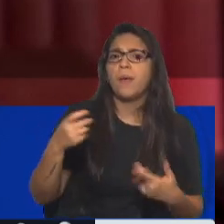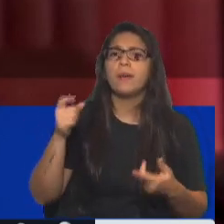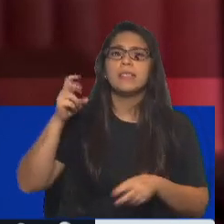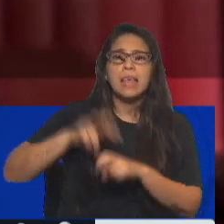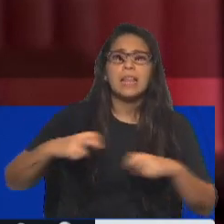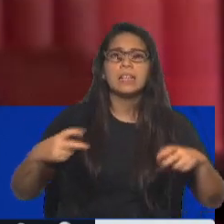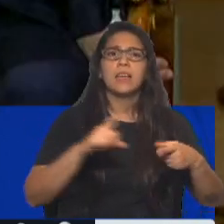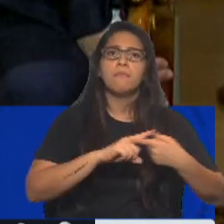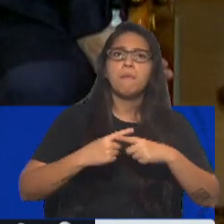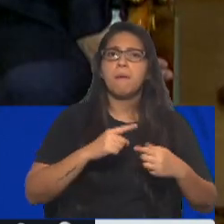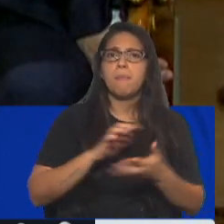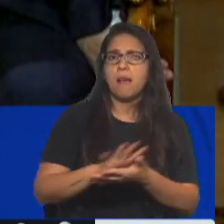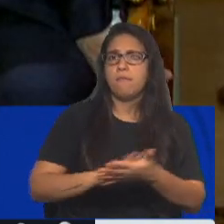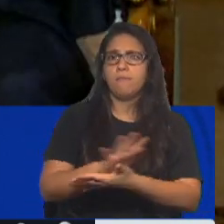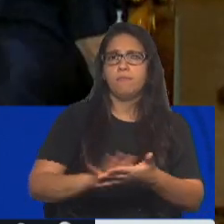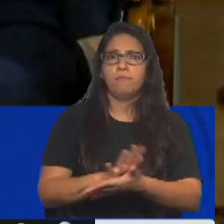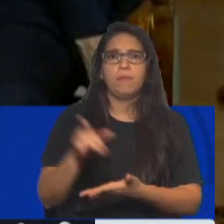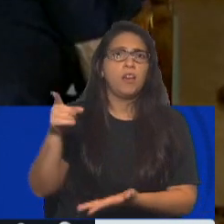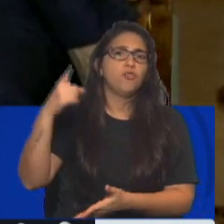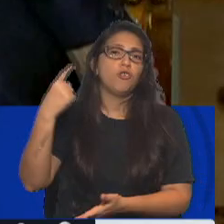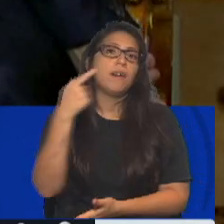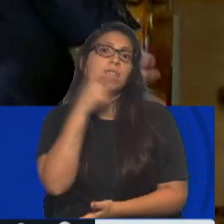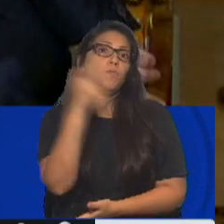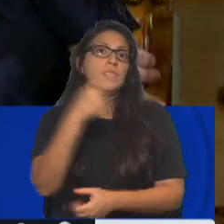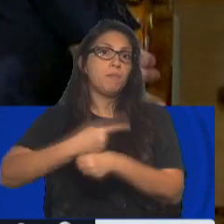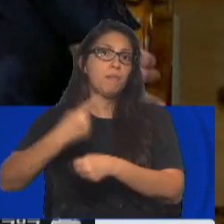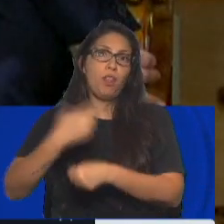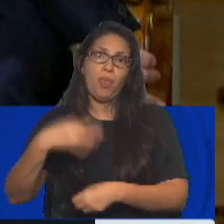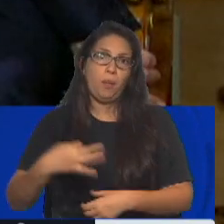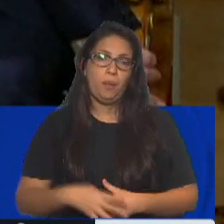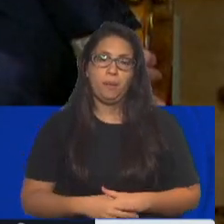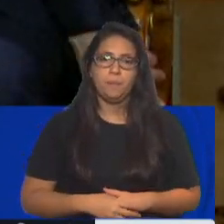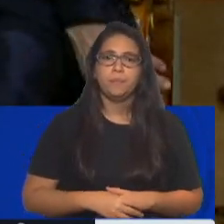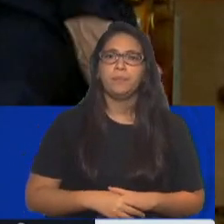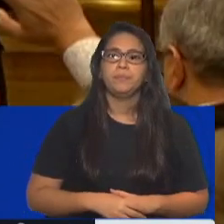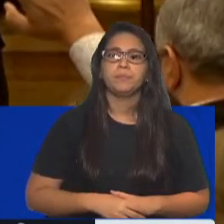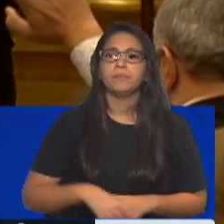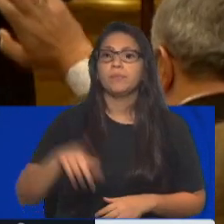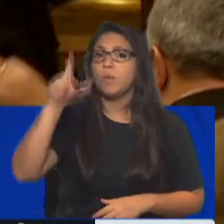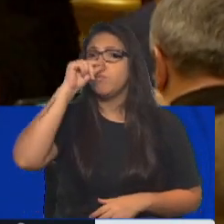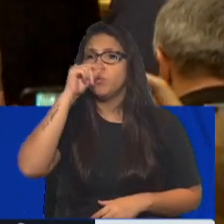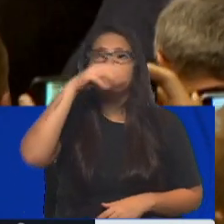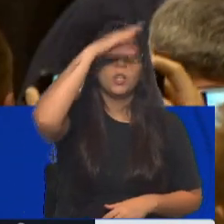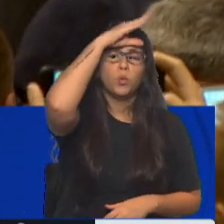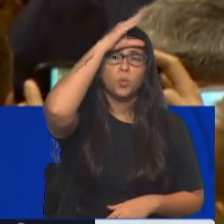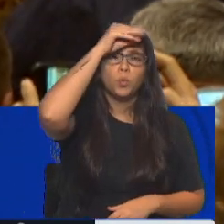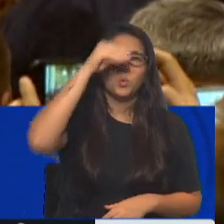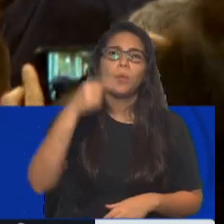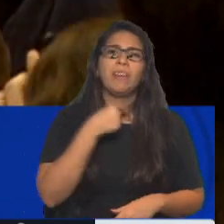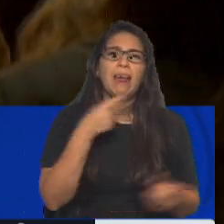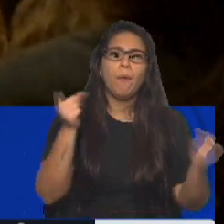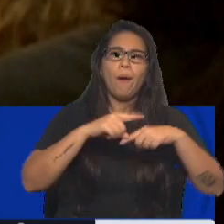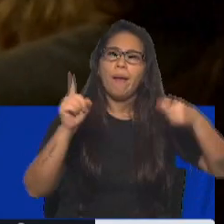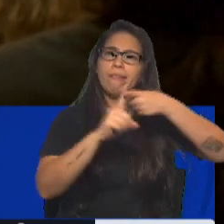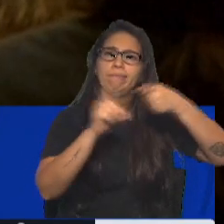Russia has the initiative. Al mismo tiempo, Putin no quiere arriesgar el renovado vínculo con Donald Trump y la posibilidad de normalizar las